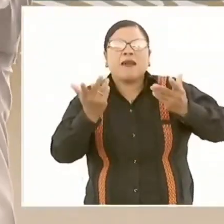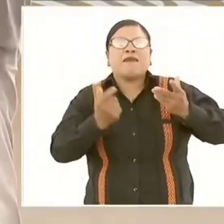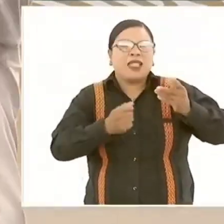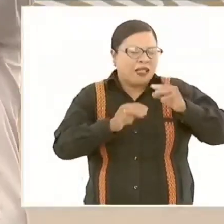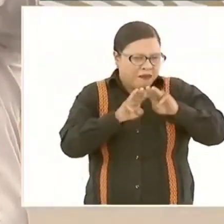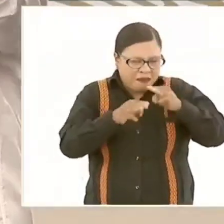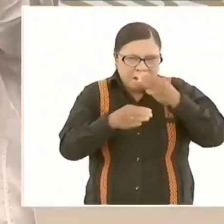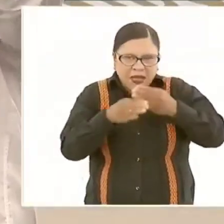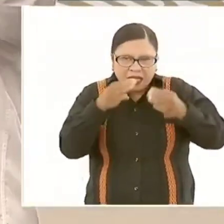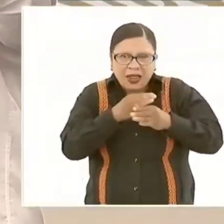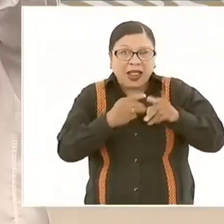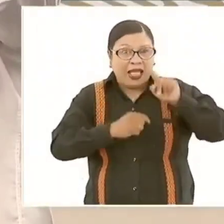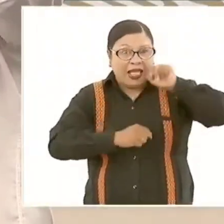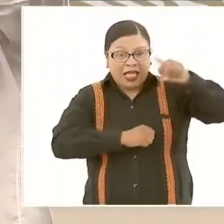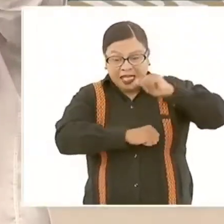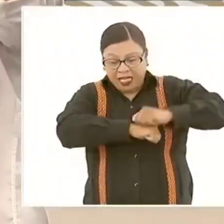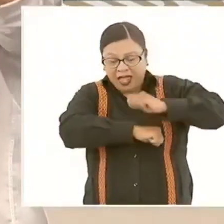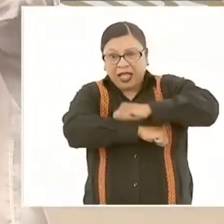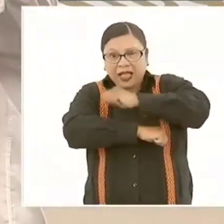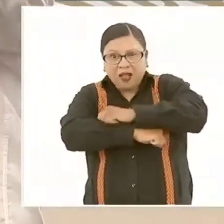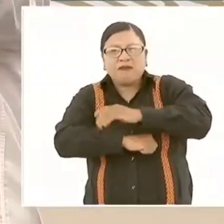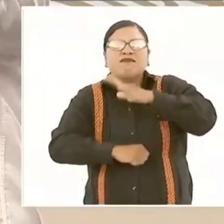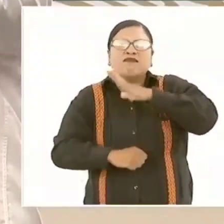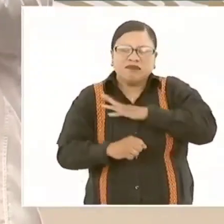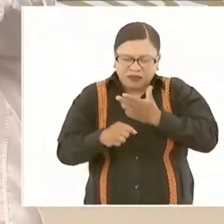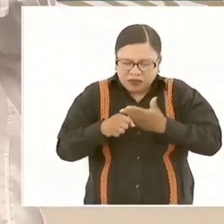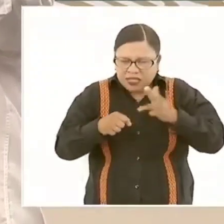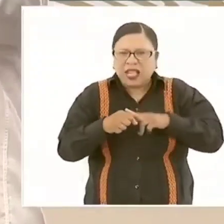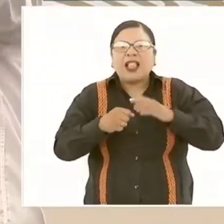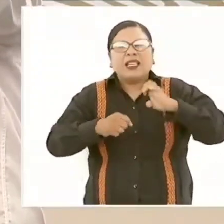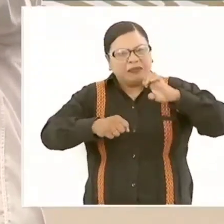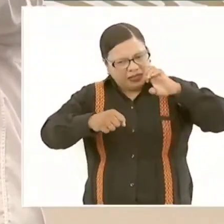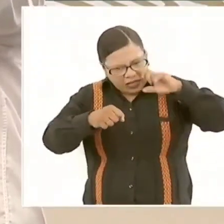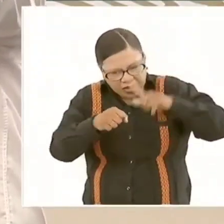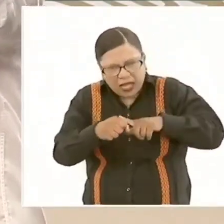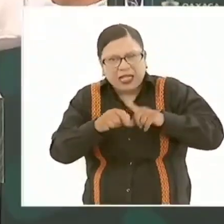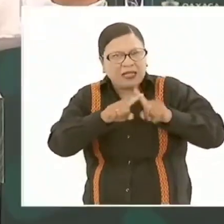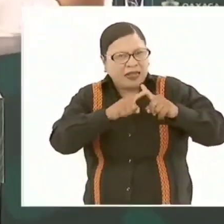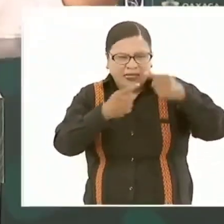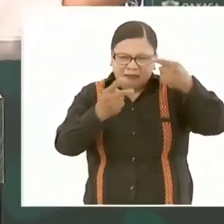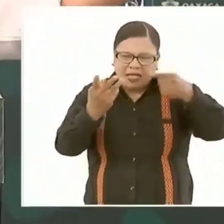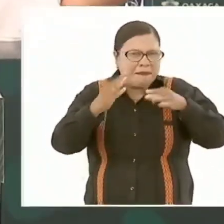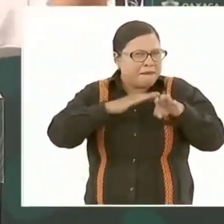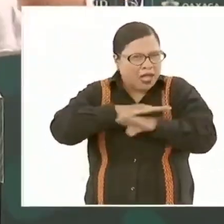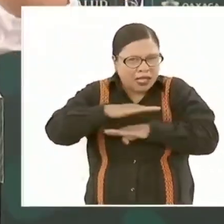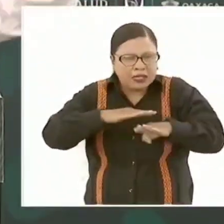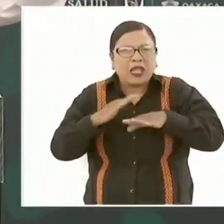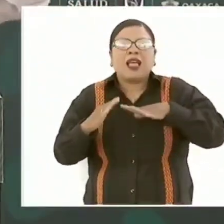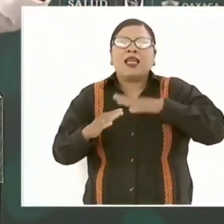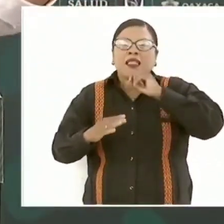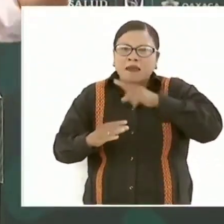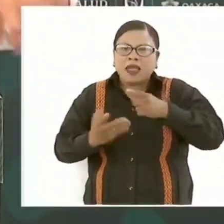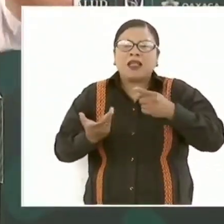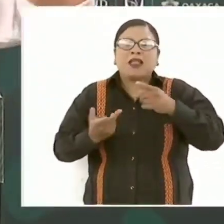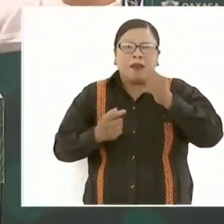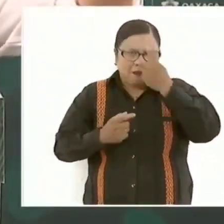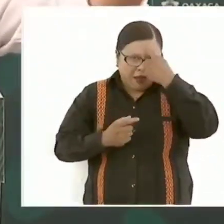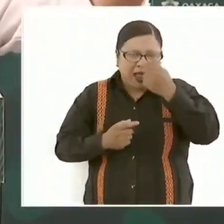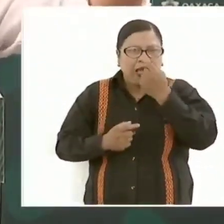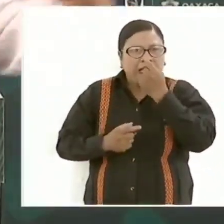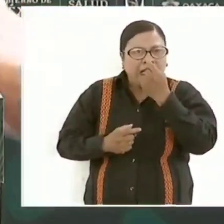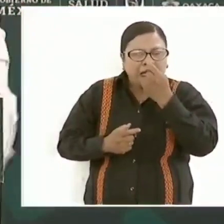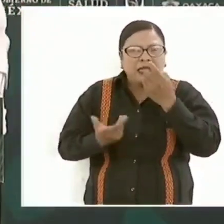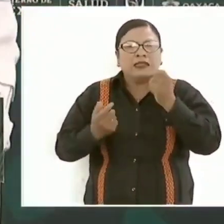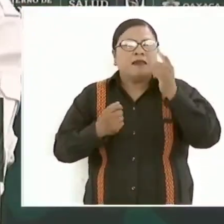Tlaxiaco que además de las especialidades tradicionales, las básicas y fundamentales, también tiene trauma, también tiene otorrino, también